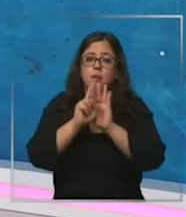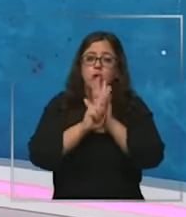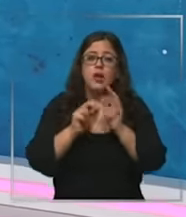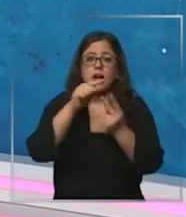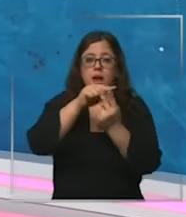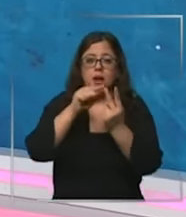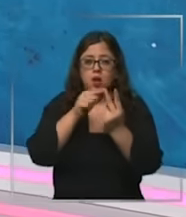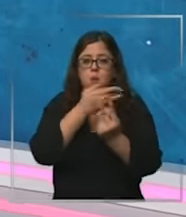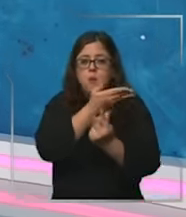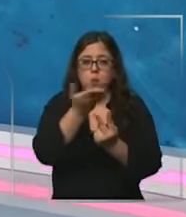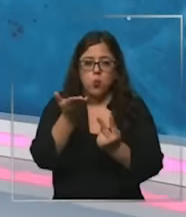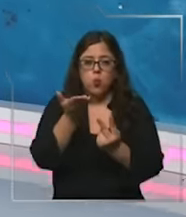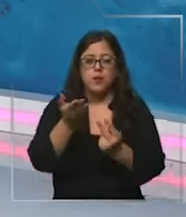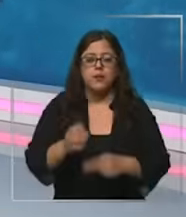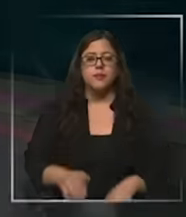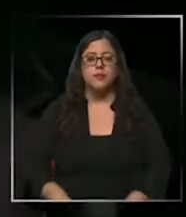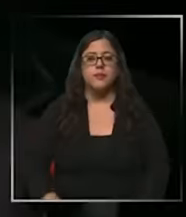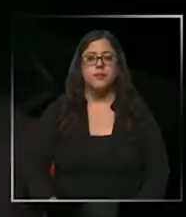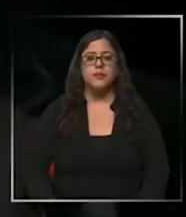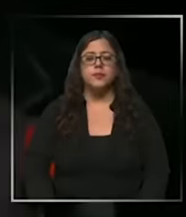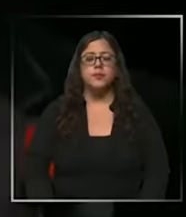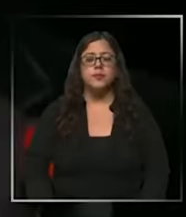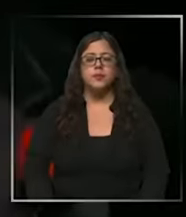Toro y Raúl Poblete.